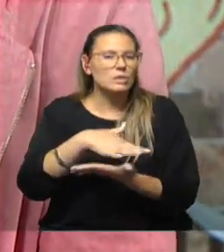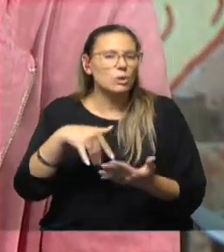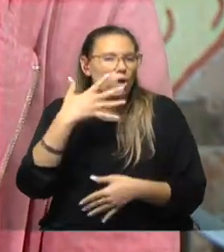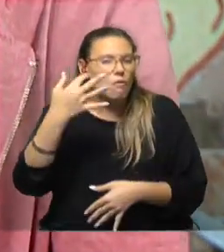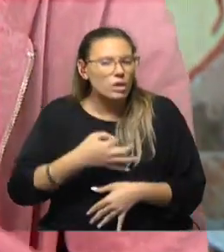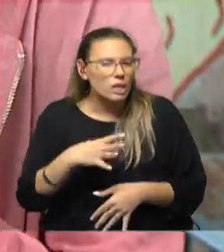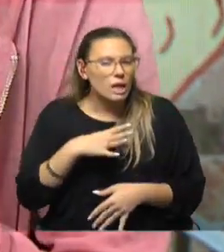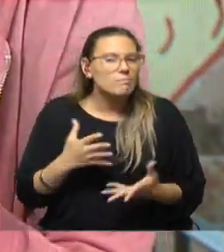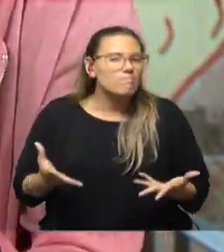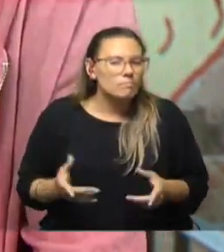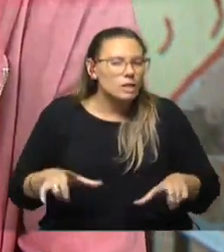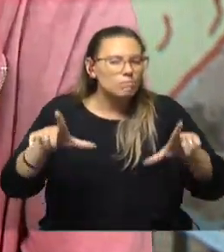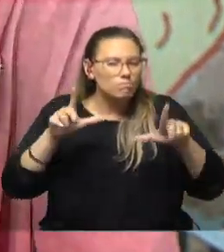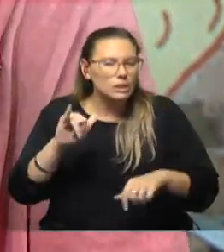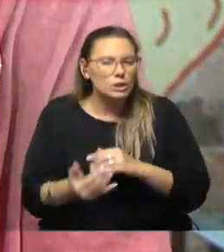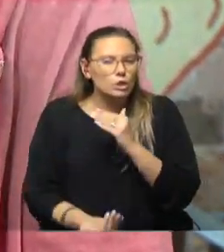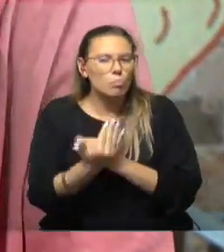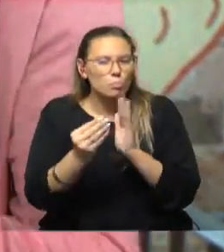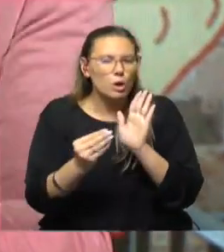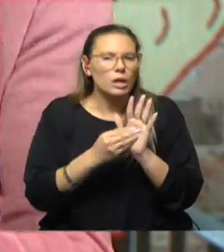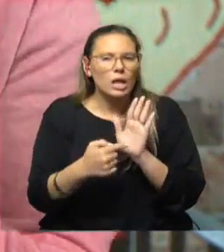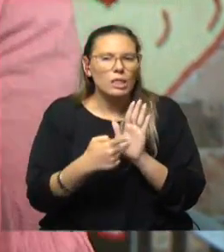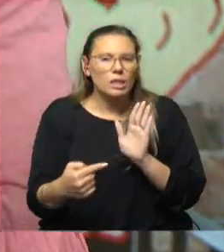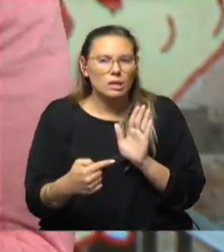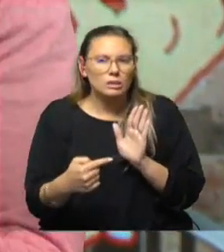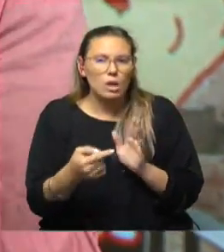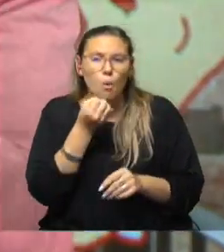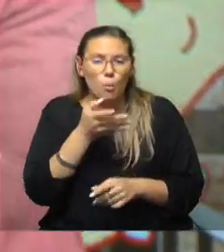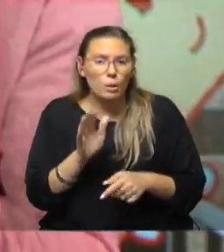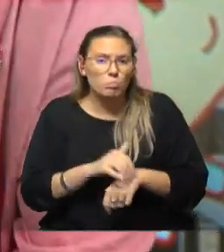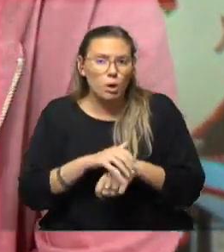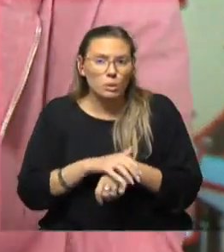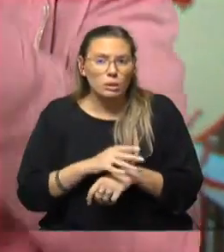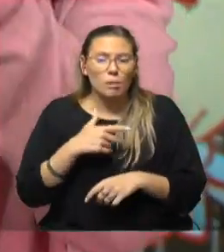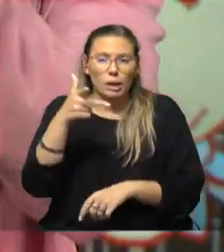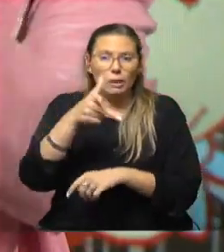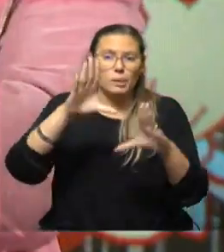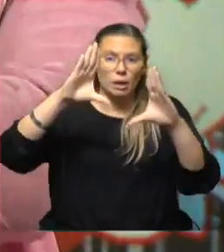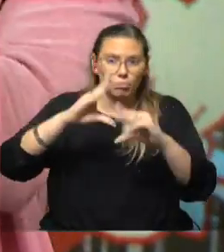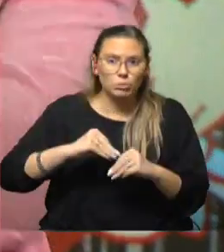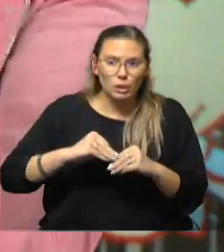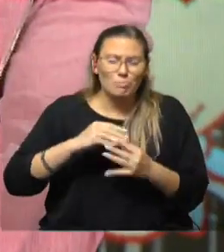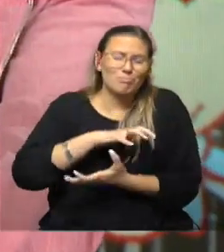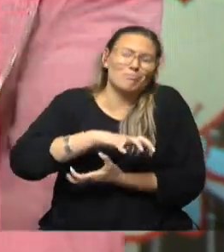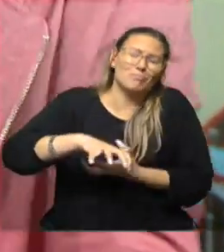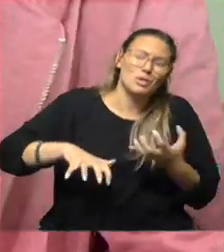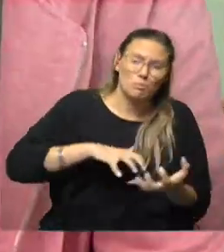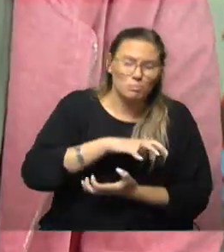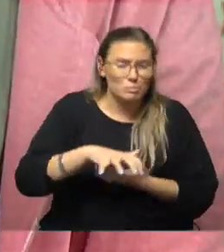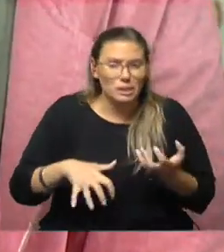no? Lo que pones, lo que no pones, decís que estás pasando un buen momento y capaz se apaga la cámara y estás en un momento súper complicado de tu